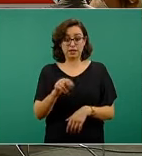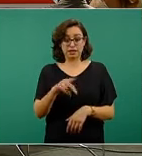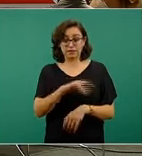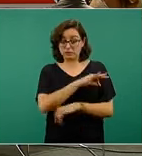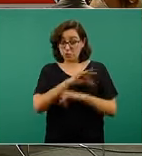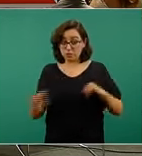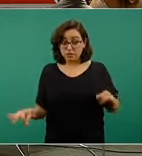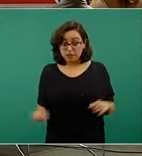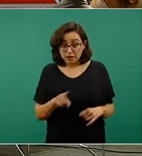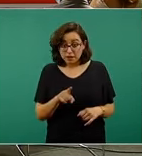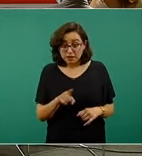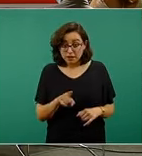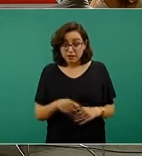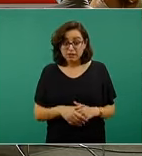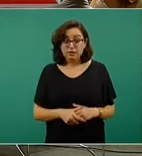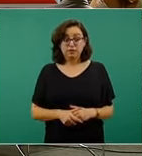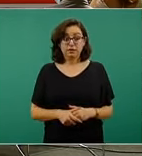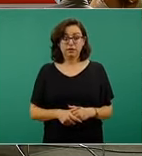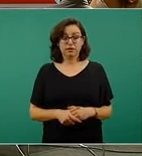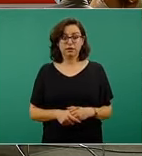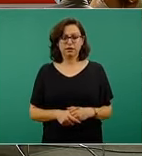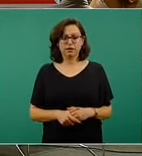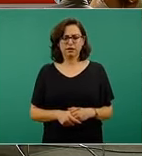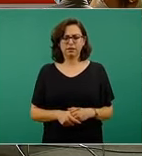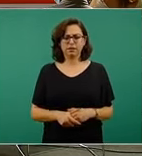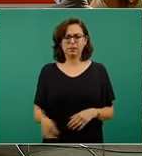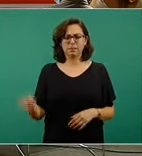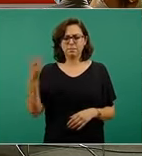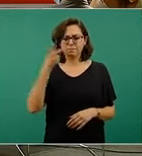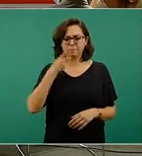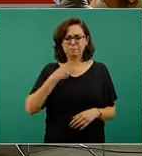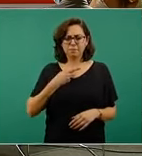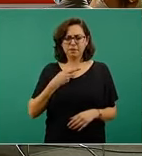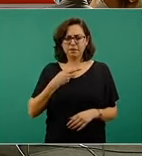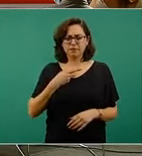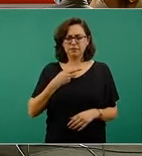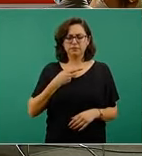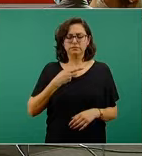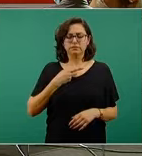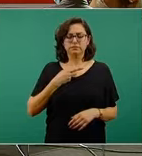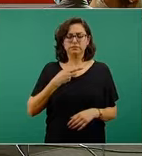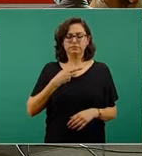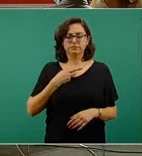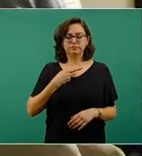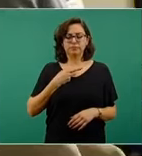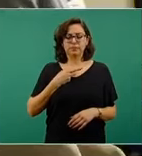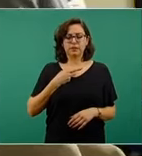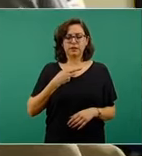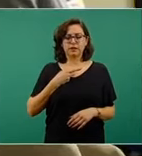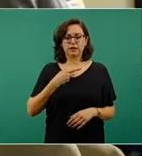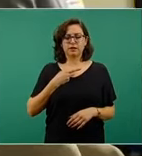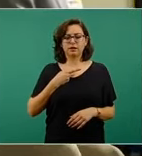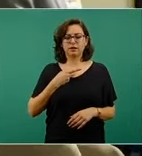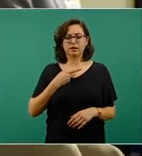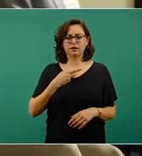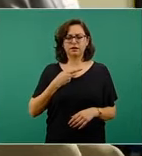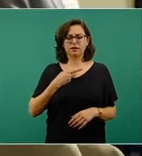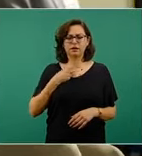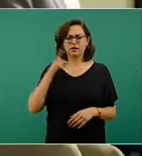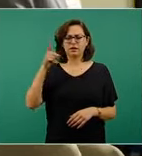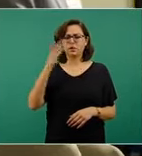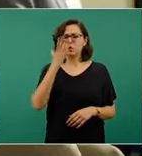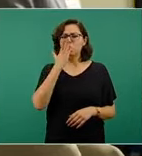minuto. Lo que pasa es que están señalando aquí que lo que es en las playas de Sonora